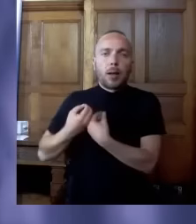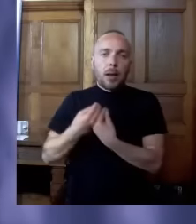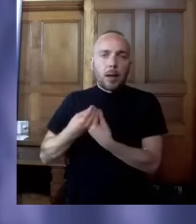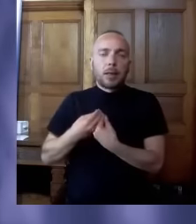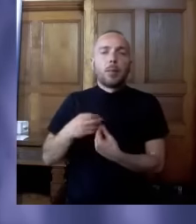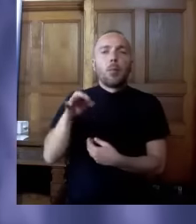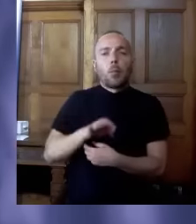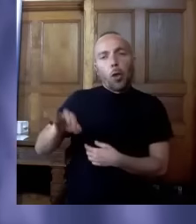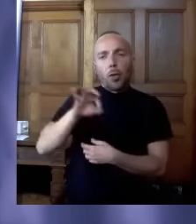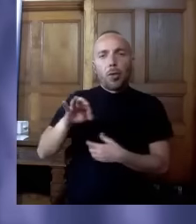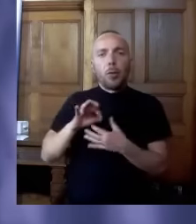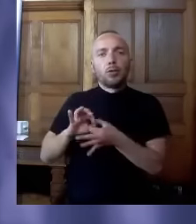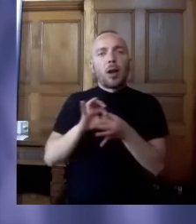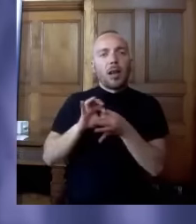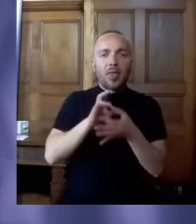Alianza